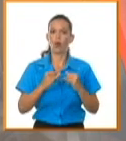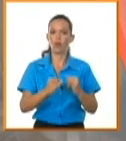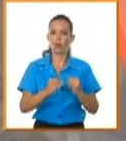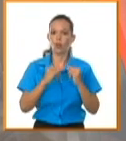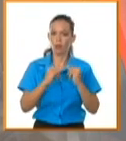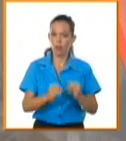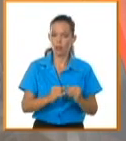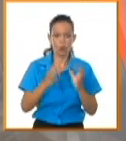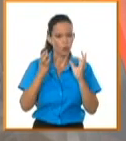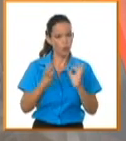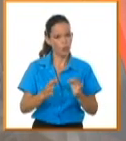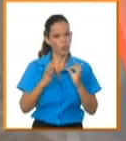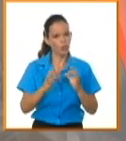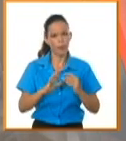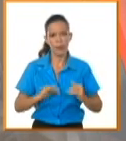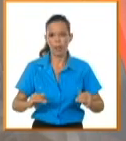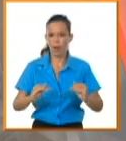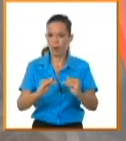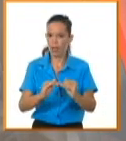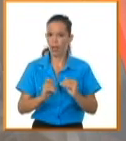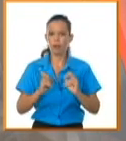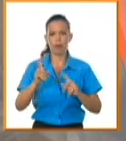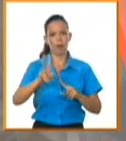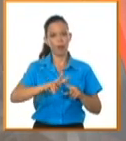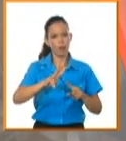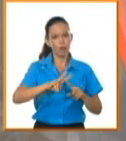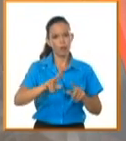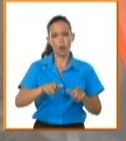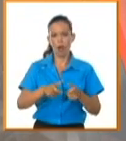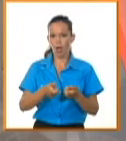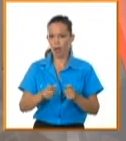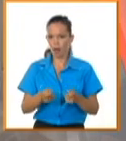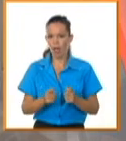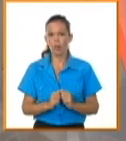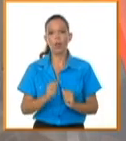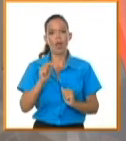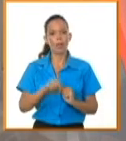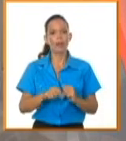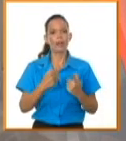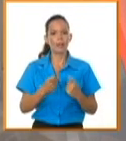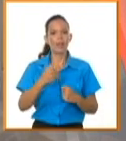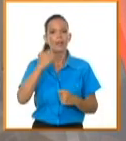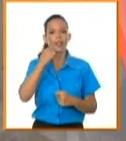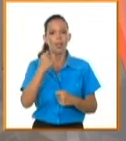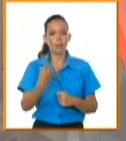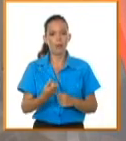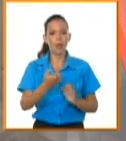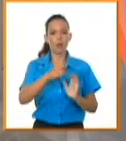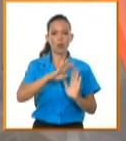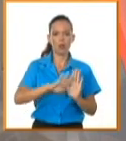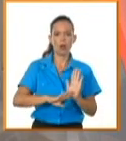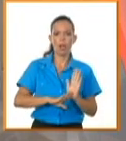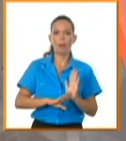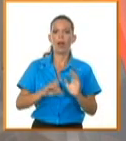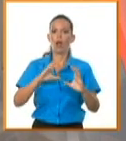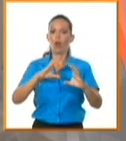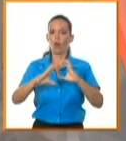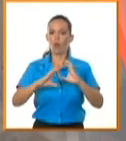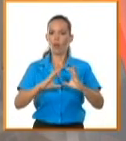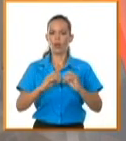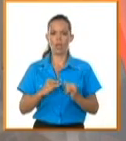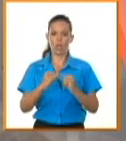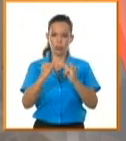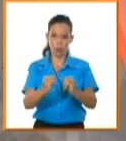todos los medios que nos han acompañado es el problema el programa de comunicación yo creo que esto es algo que después vamos a ver Incluso